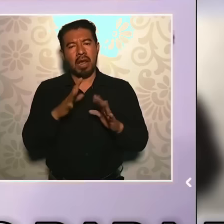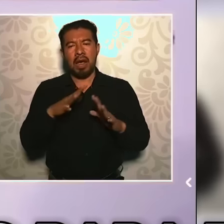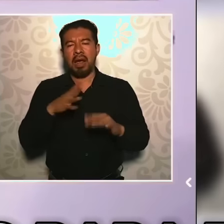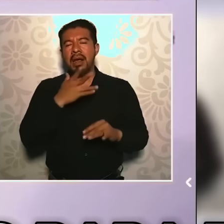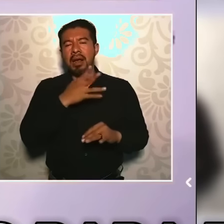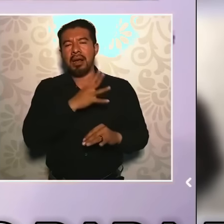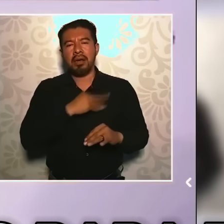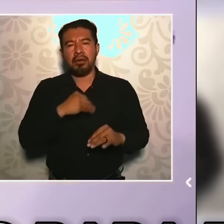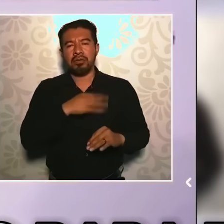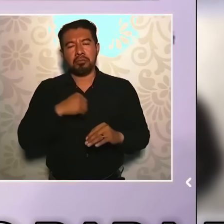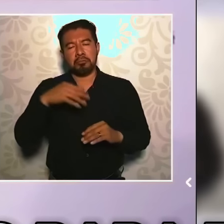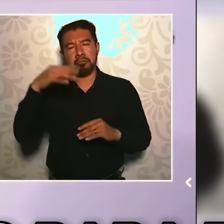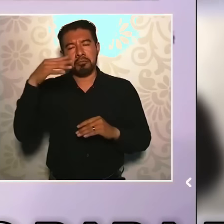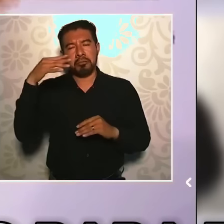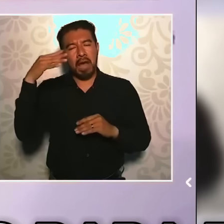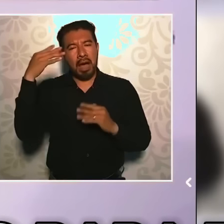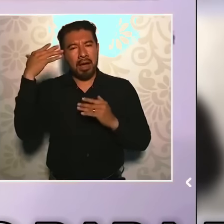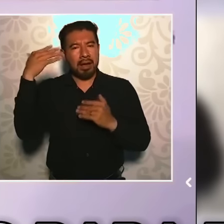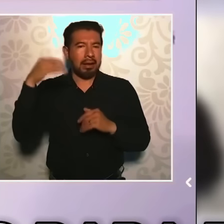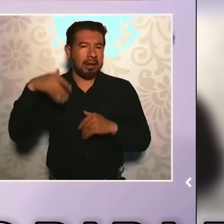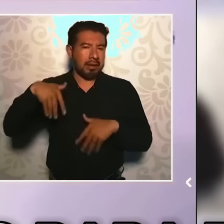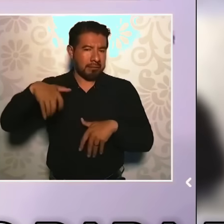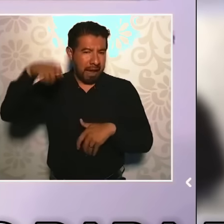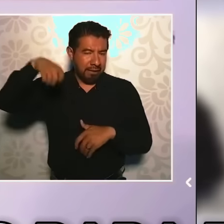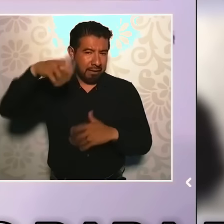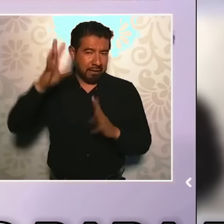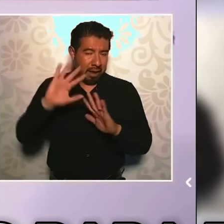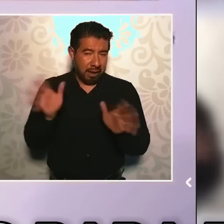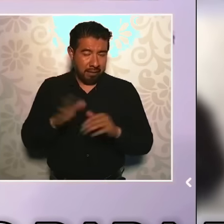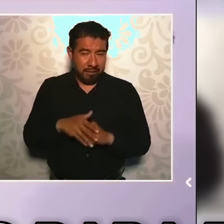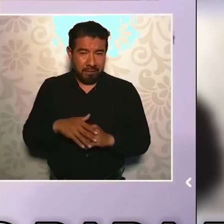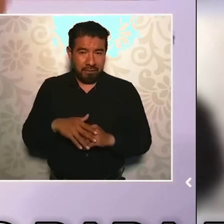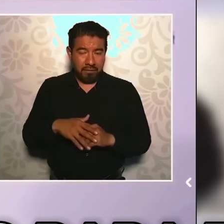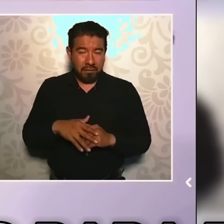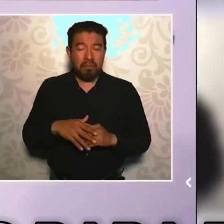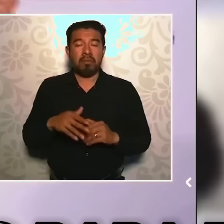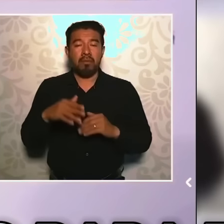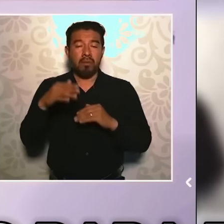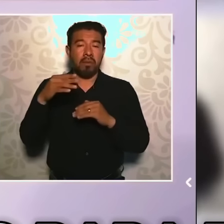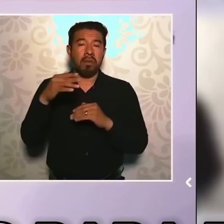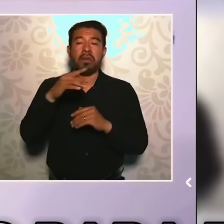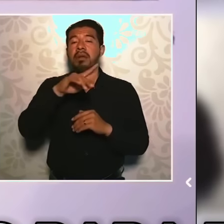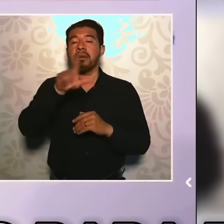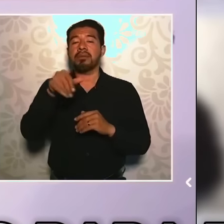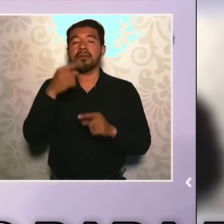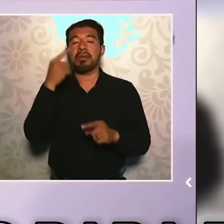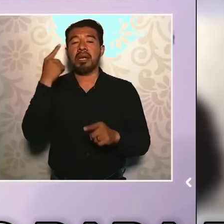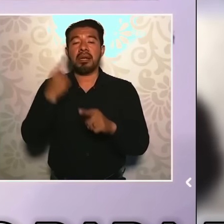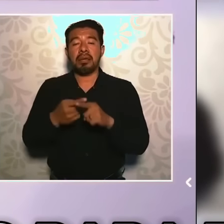grandes. ¿Y ahora a quién cuidamos? A los nietos.